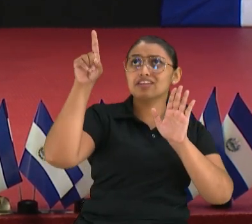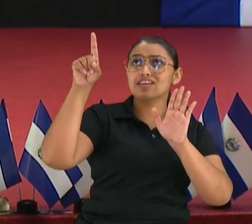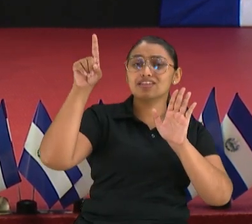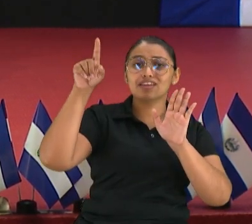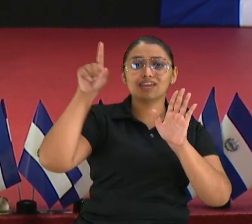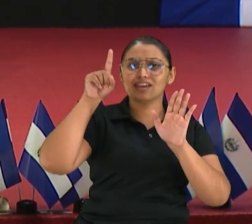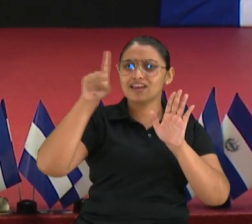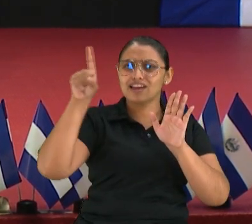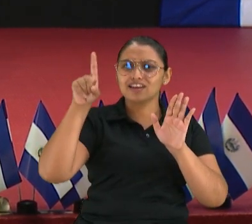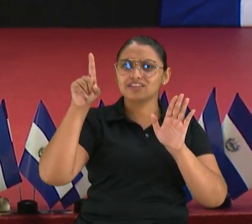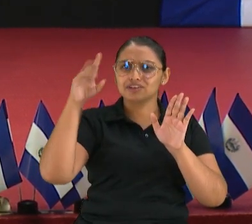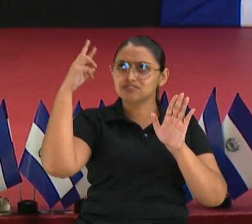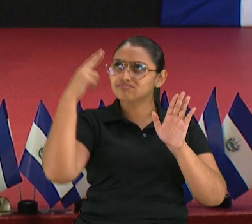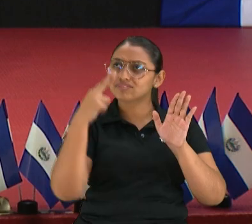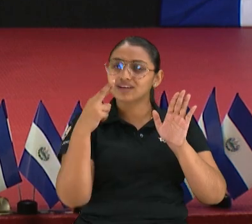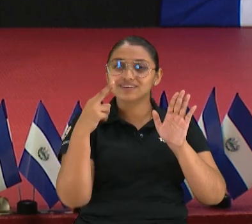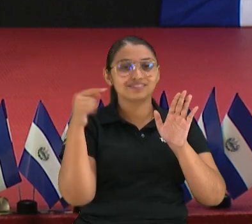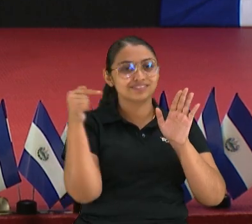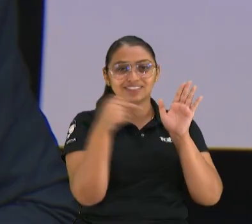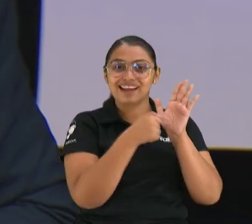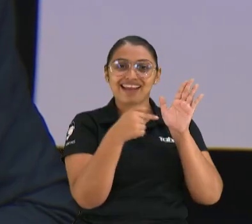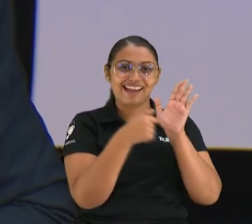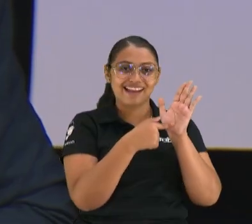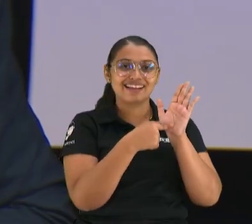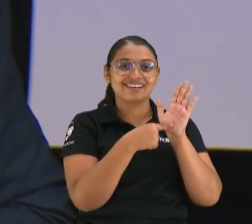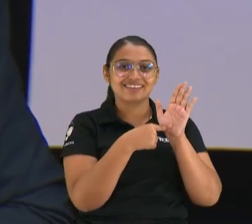pero yo no leo la Biblia del sol